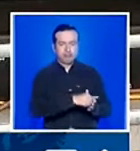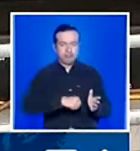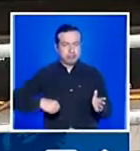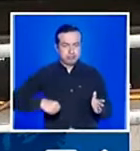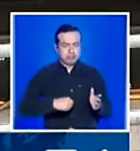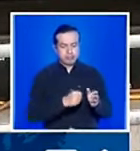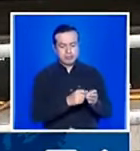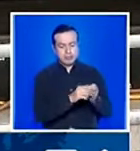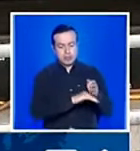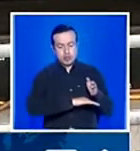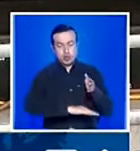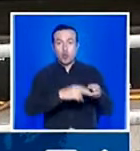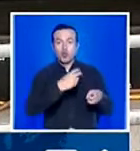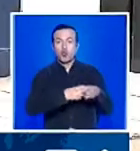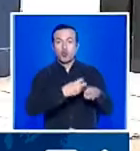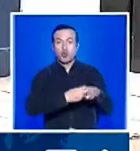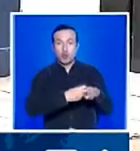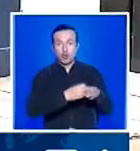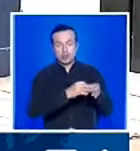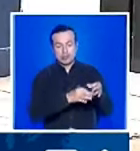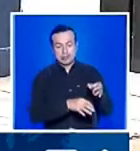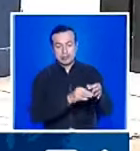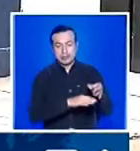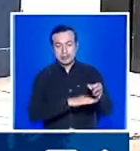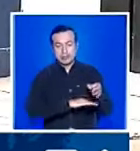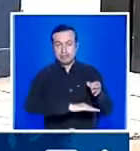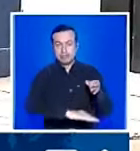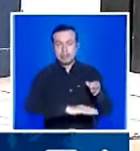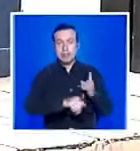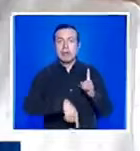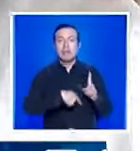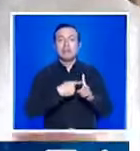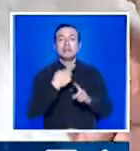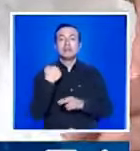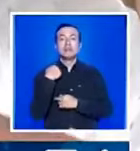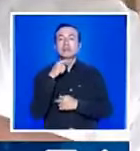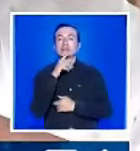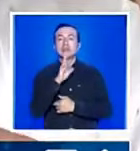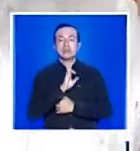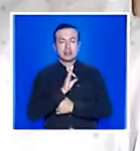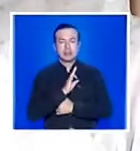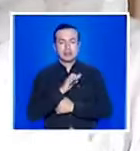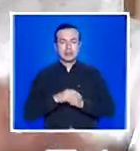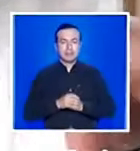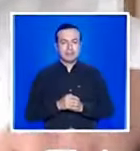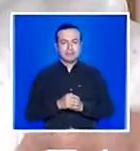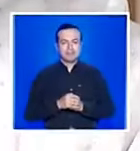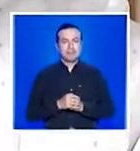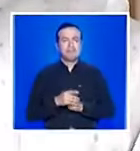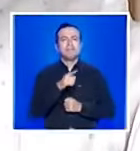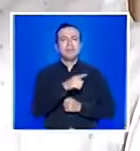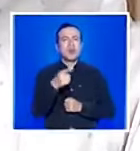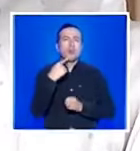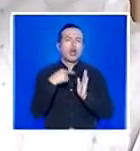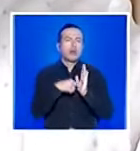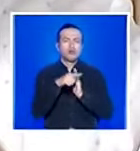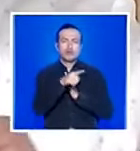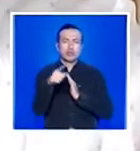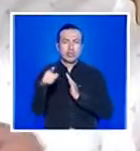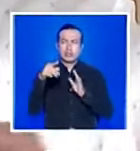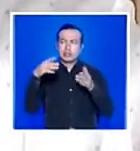cemento para que no contamine el suelo, y debe manejarlo un técnico. Imagínate que estés aquí encerrado y